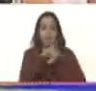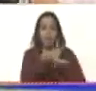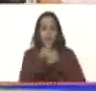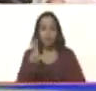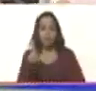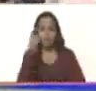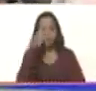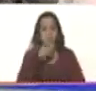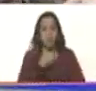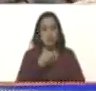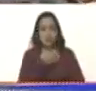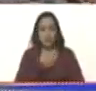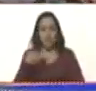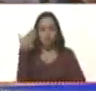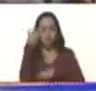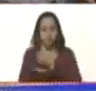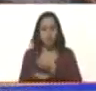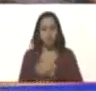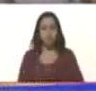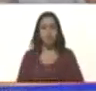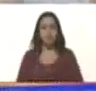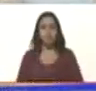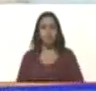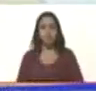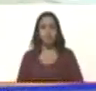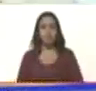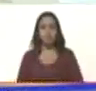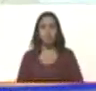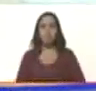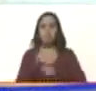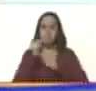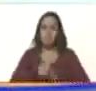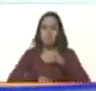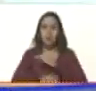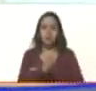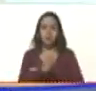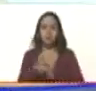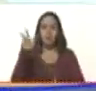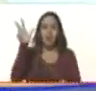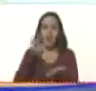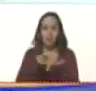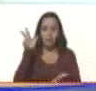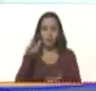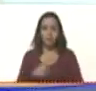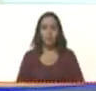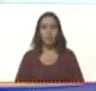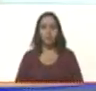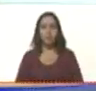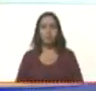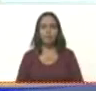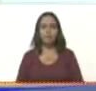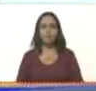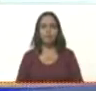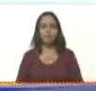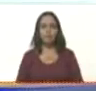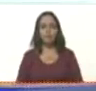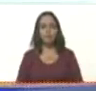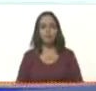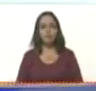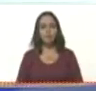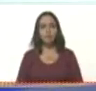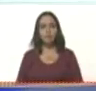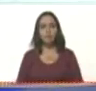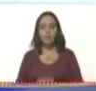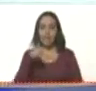yo quiero estar ahí. Sí va, Magali, aprobado. Sí va. Este es